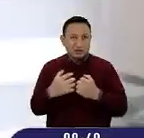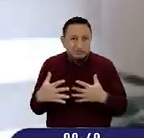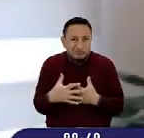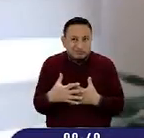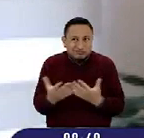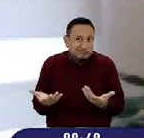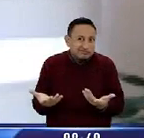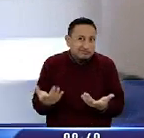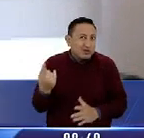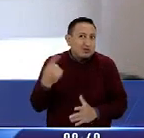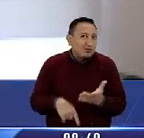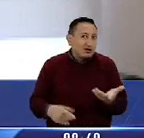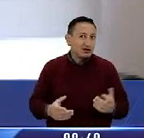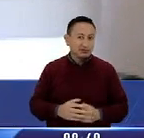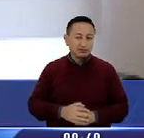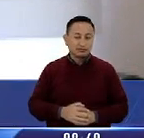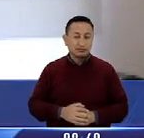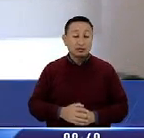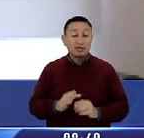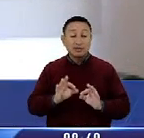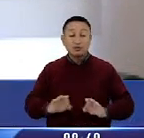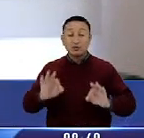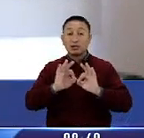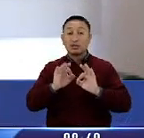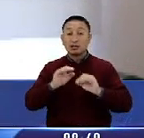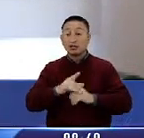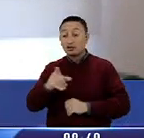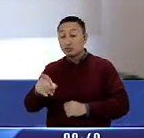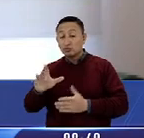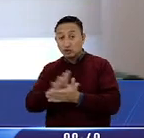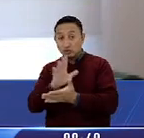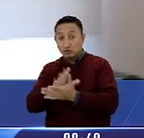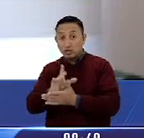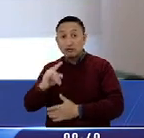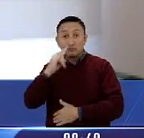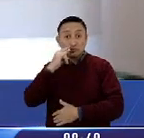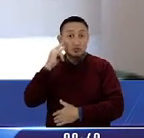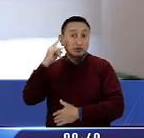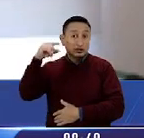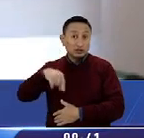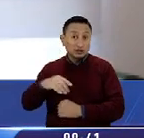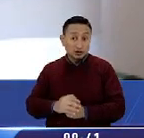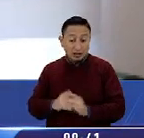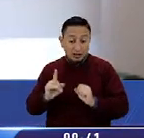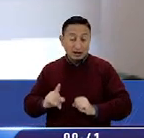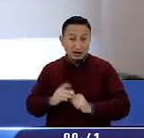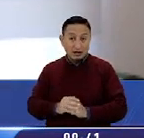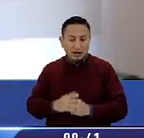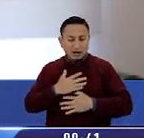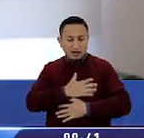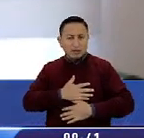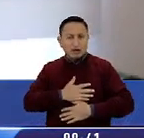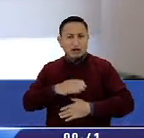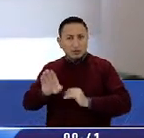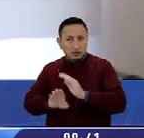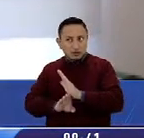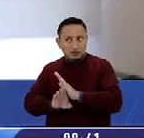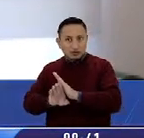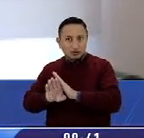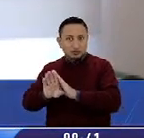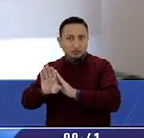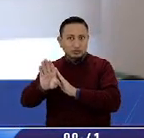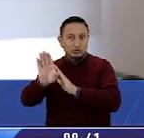más importante es garantizar que en esa escuela los niños no sobrevivan, sino que se puedan